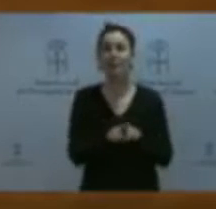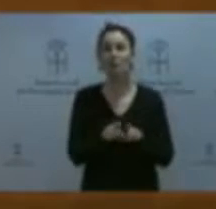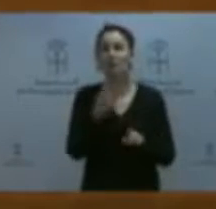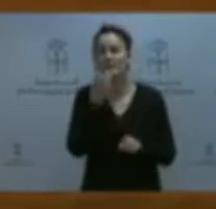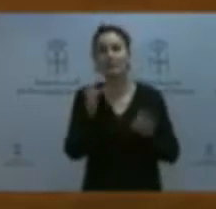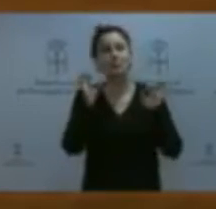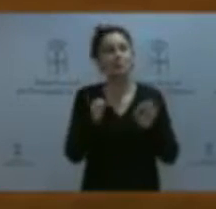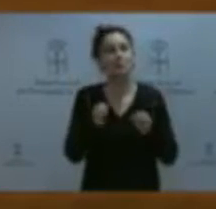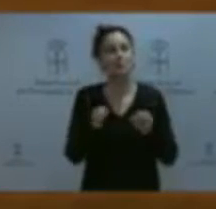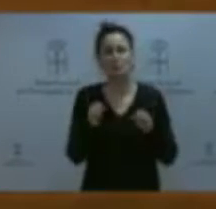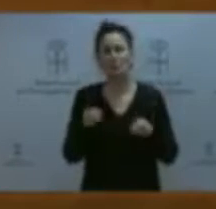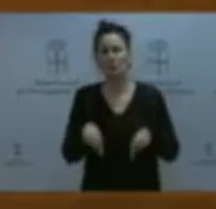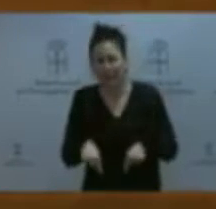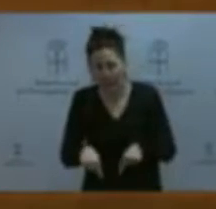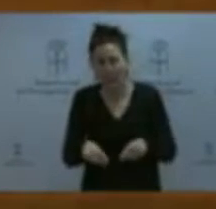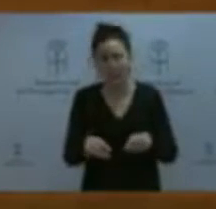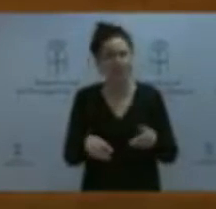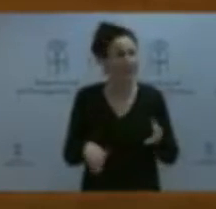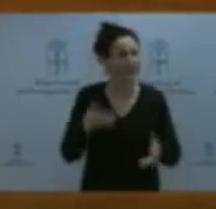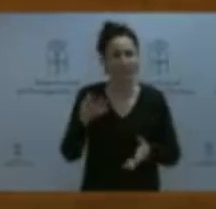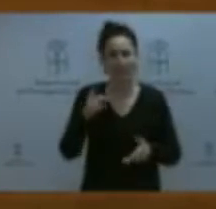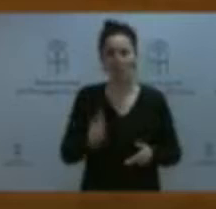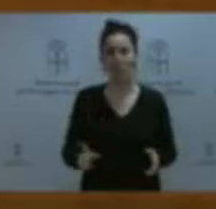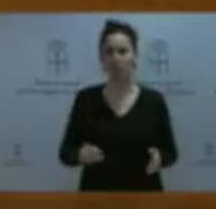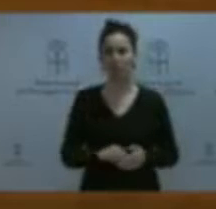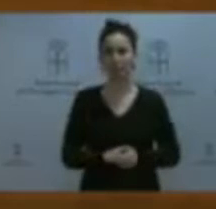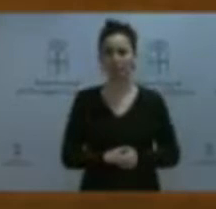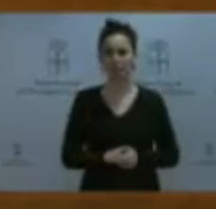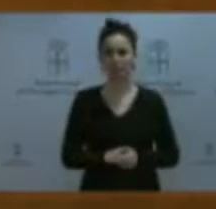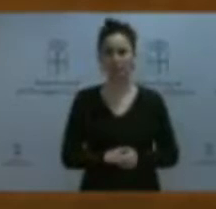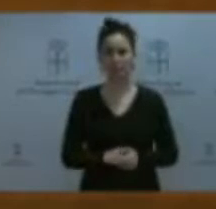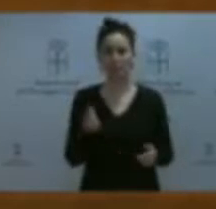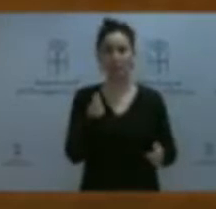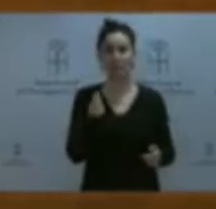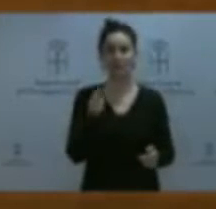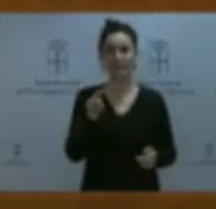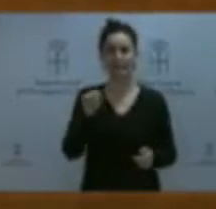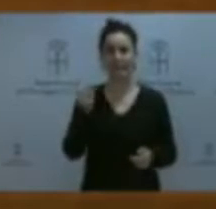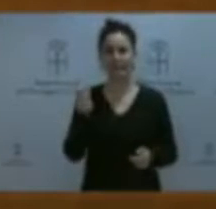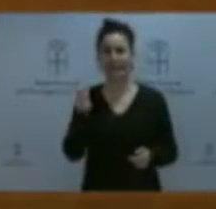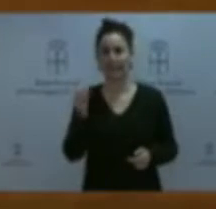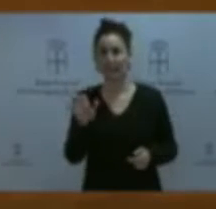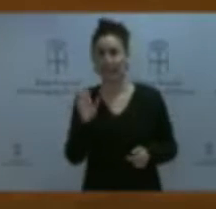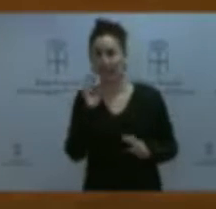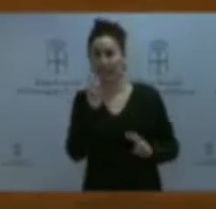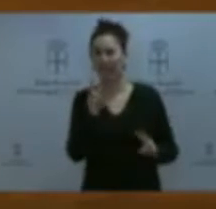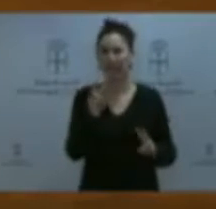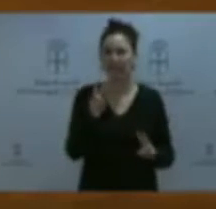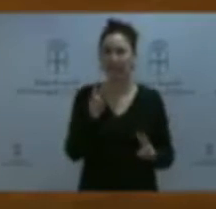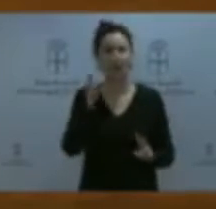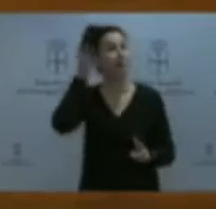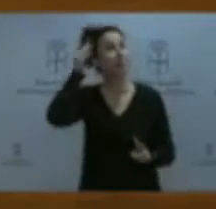qué. Yo aquí que no veo. A ver, haz así un poco a ver si tienes cuernos o rabo o